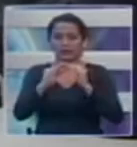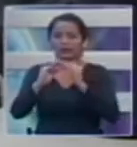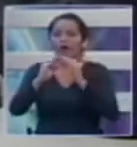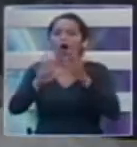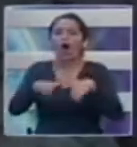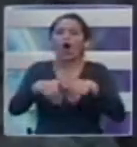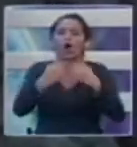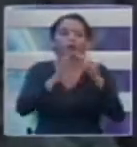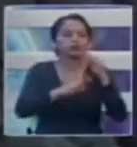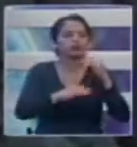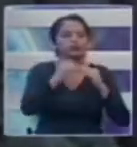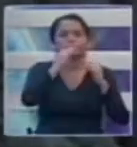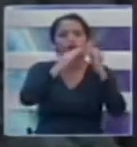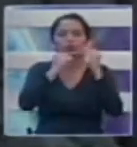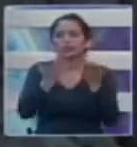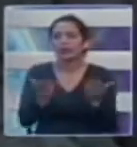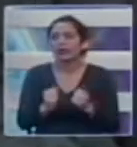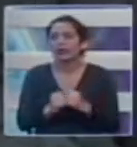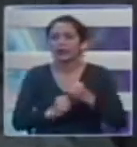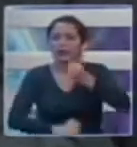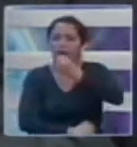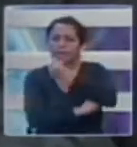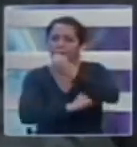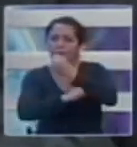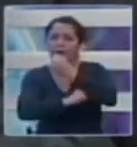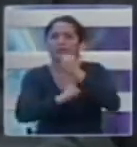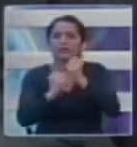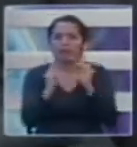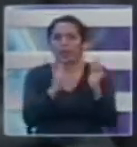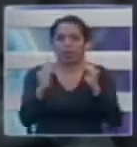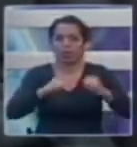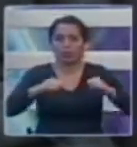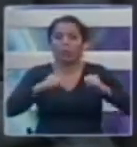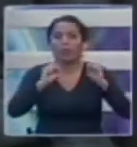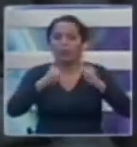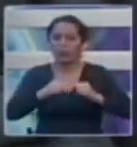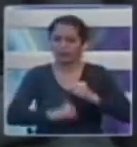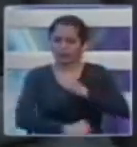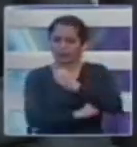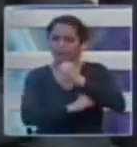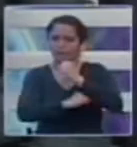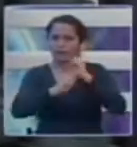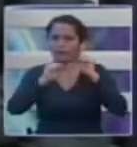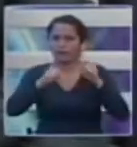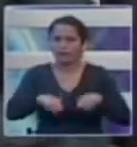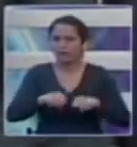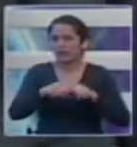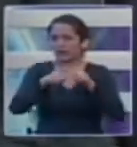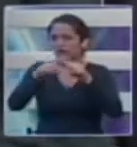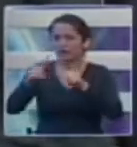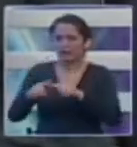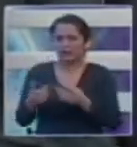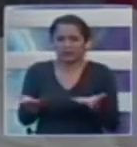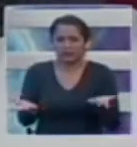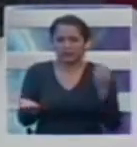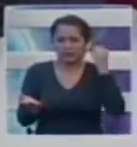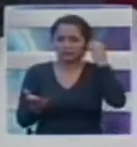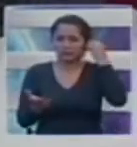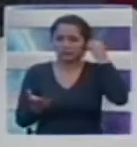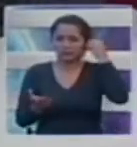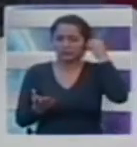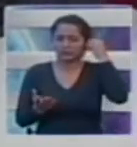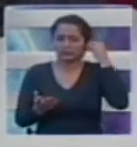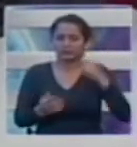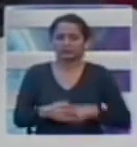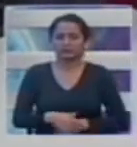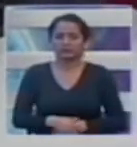energía, antisísmica, edificios inteligentes, y todo esto es la sumatoria para tener menos